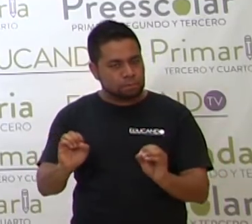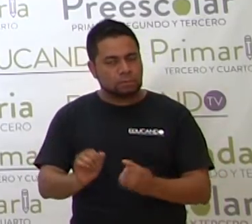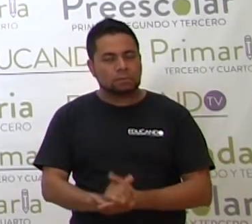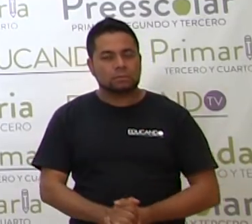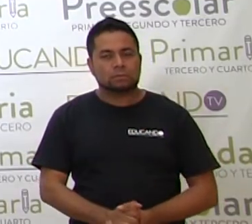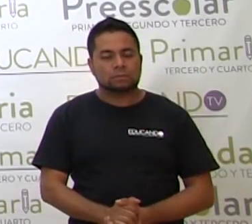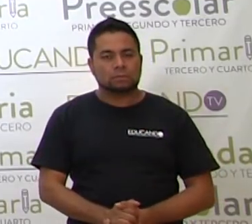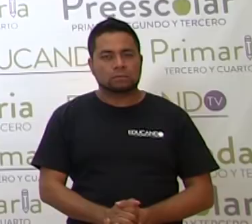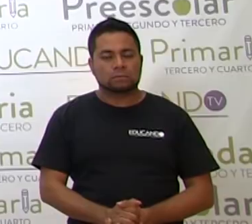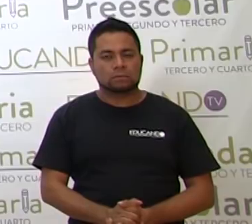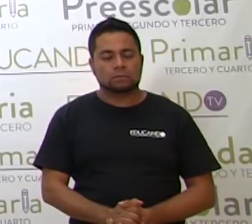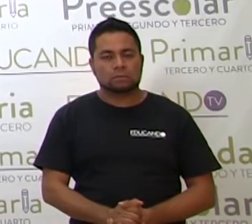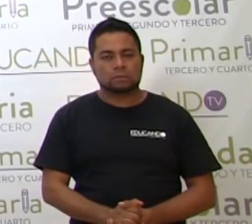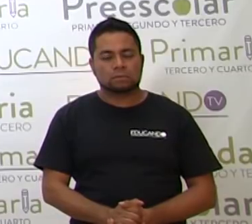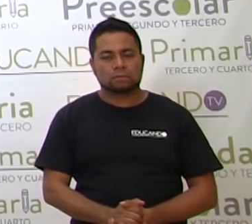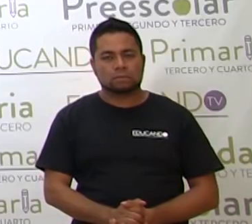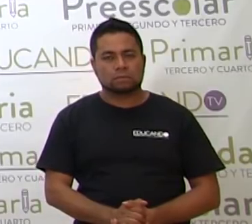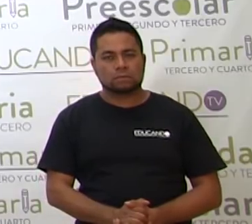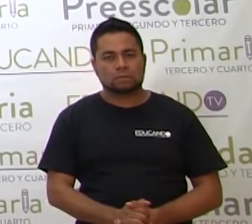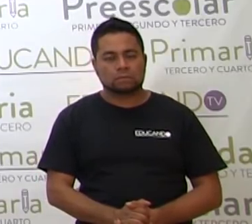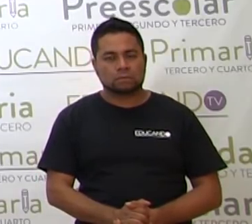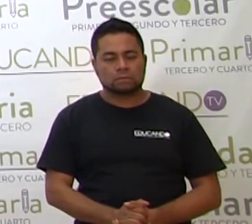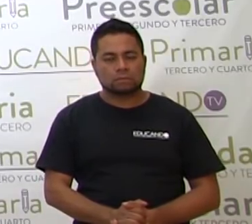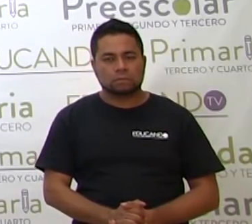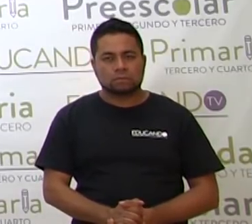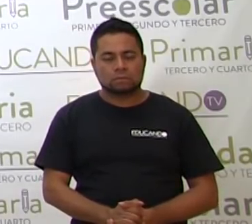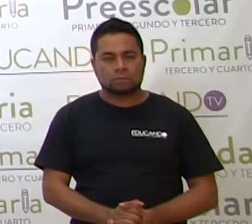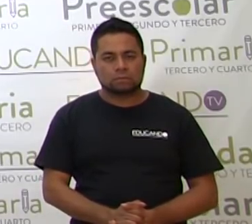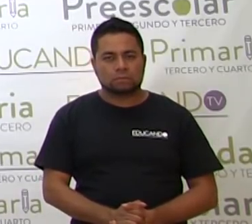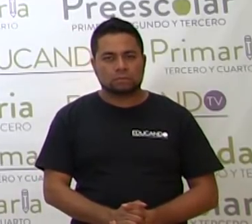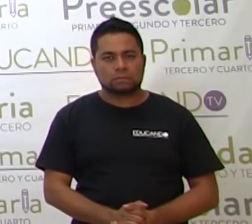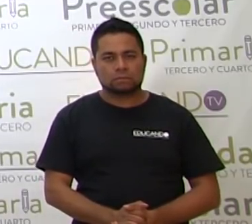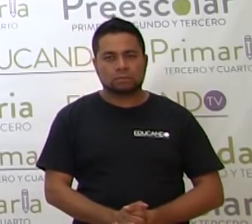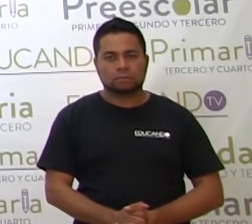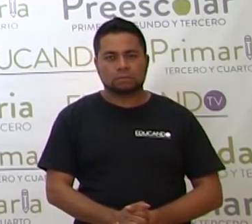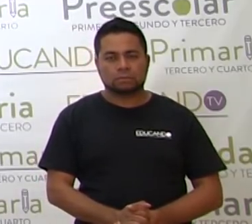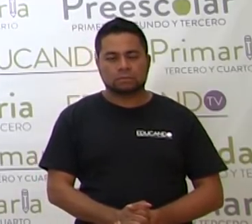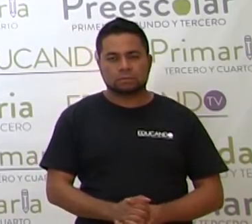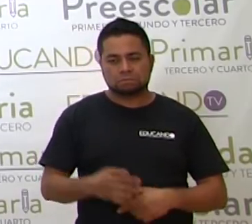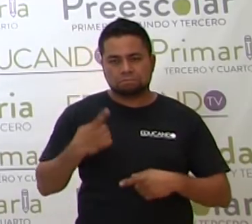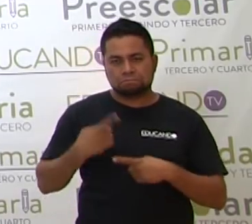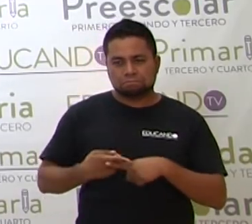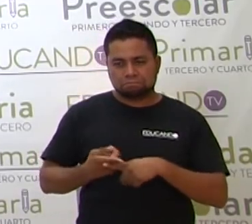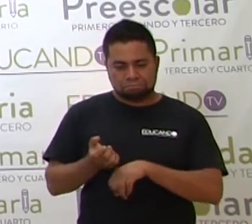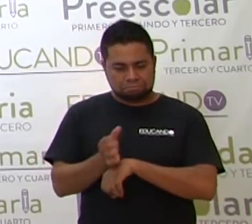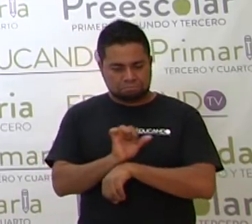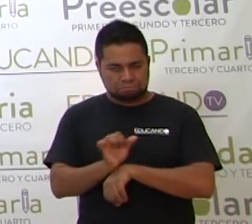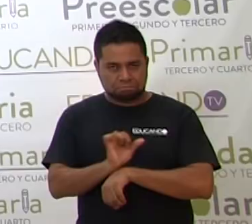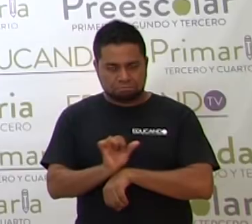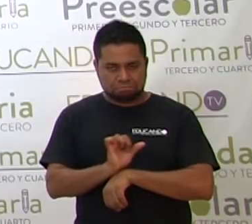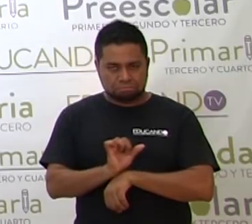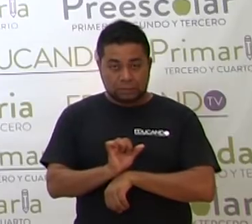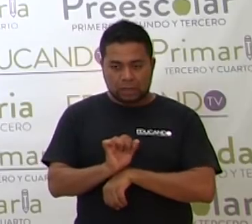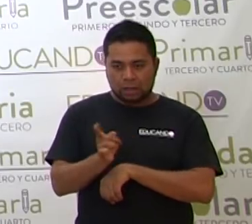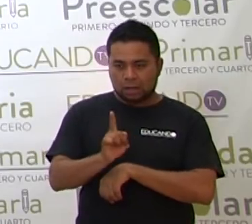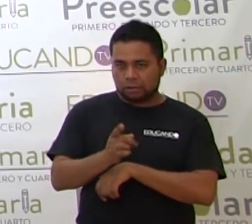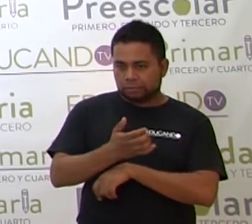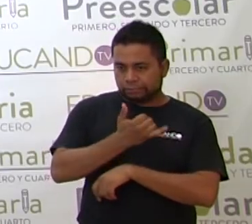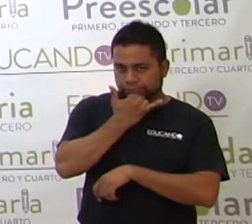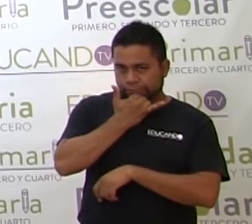por parte del actor, bien, del autor,